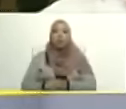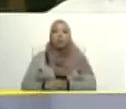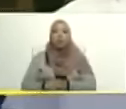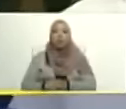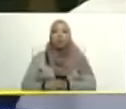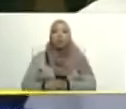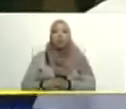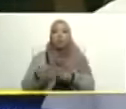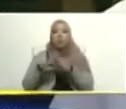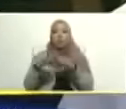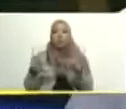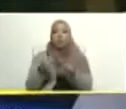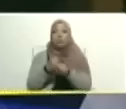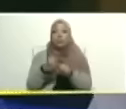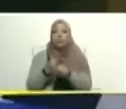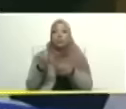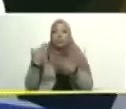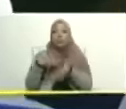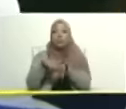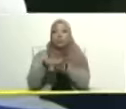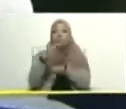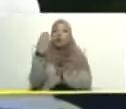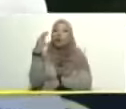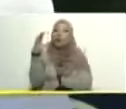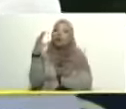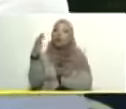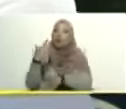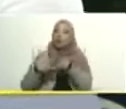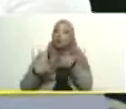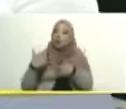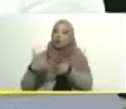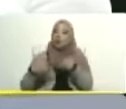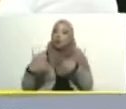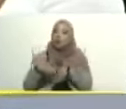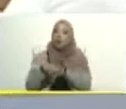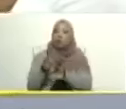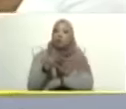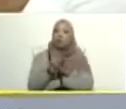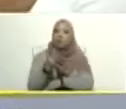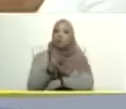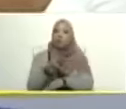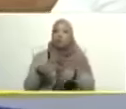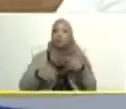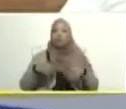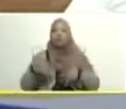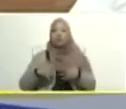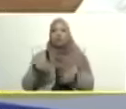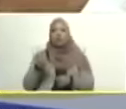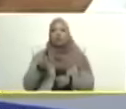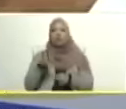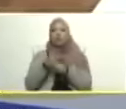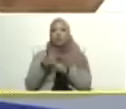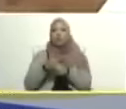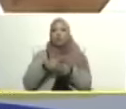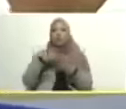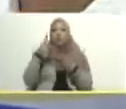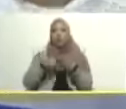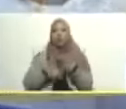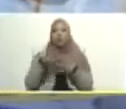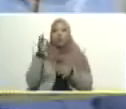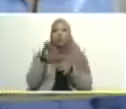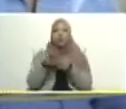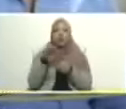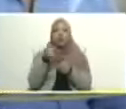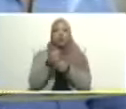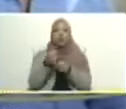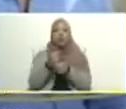Todo lo que hagamos por integrar a Colombia, a Venezuela, todo lo que hagamos por el éxito de nuestros proyectos conjuntos